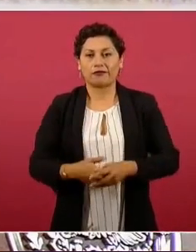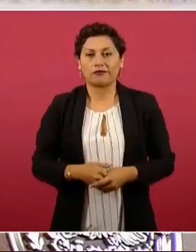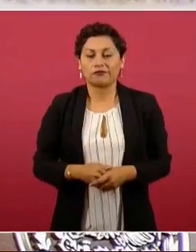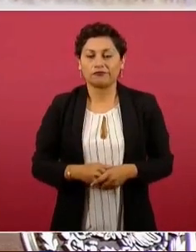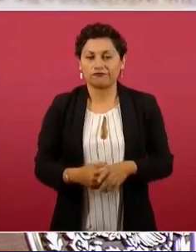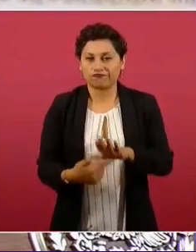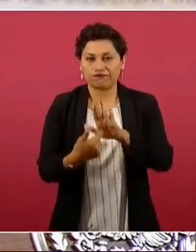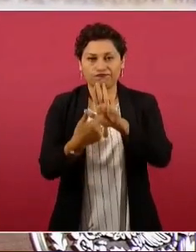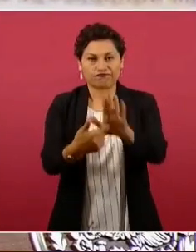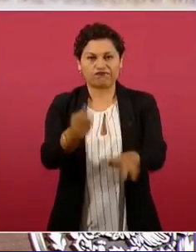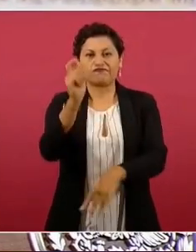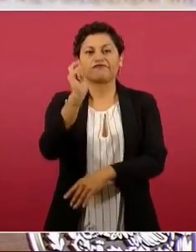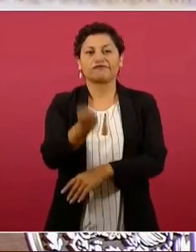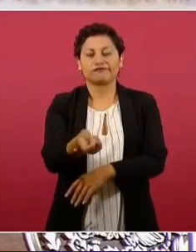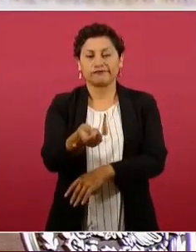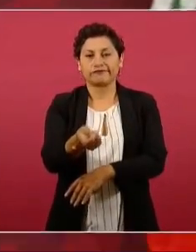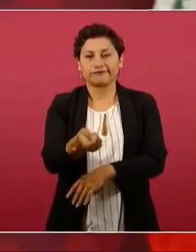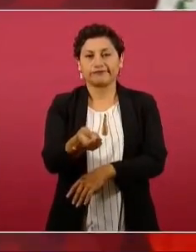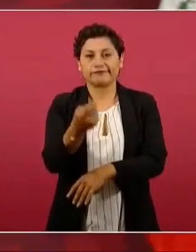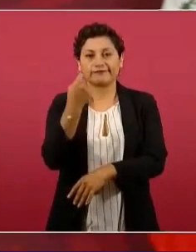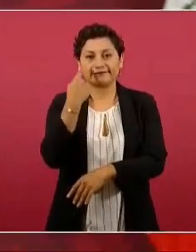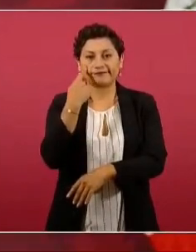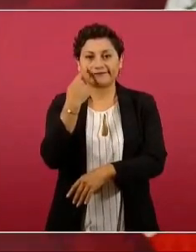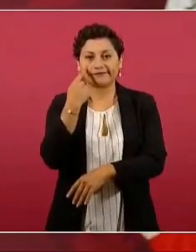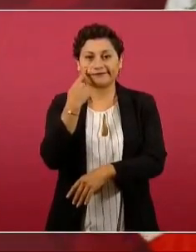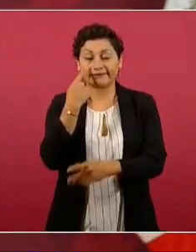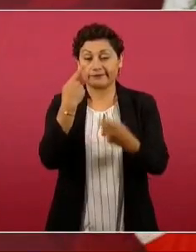de que el corrupto